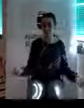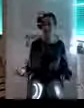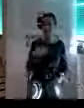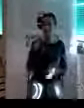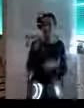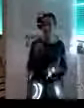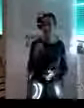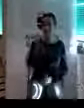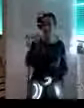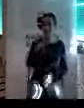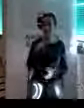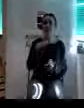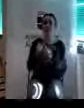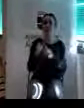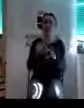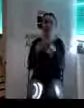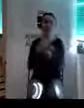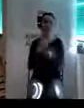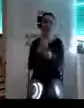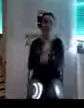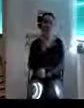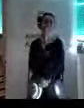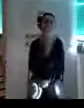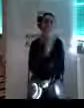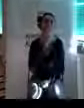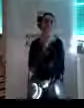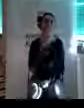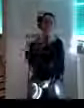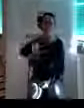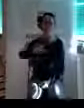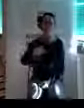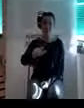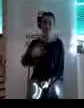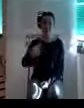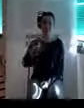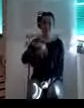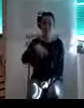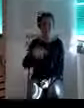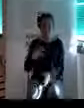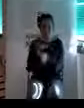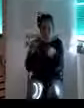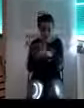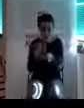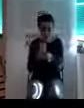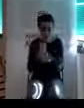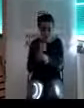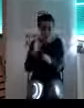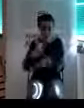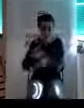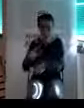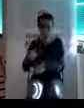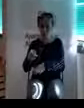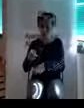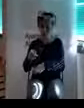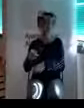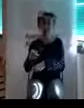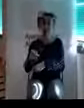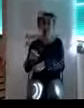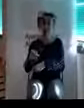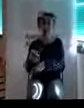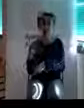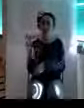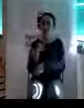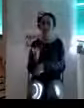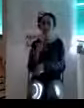unos equipos excelentes que no se los merecen no se merecen esa dirección que se va a dar una vuelta por la ciudad porque estaba paseando